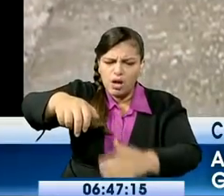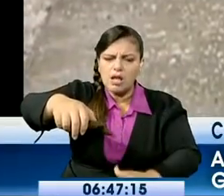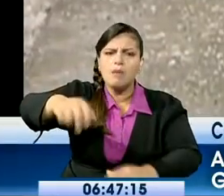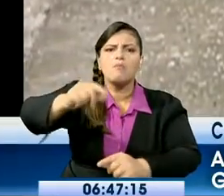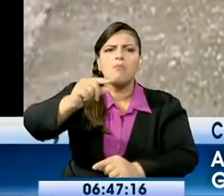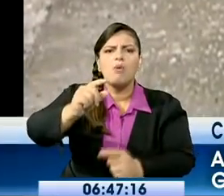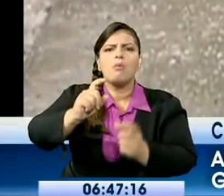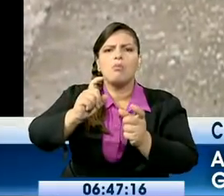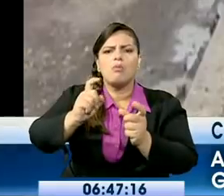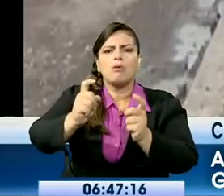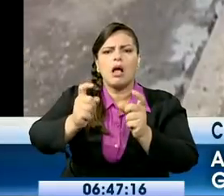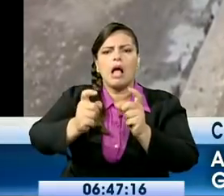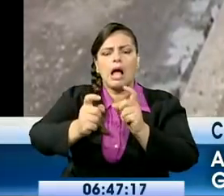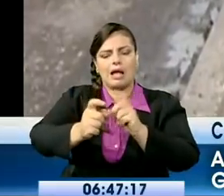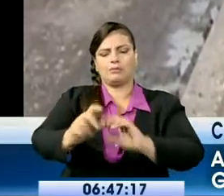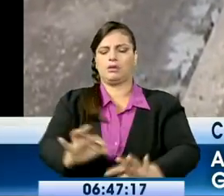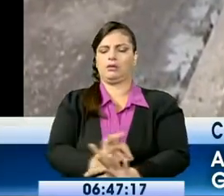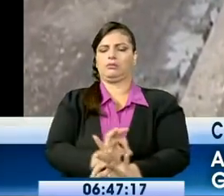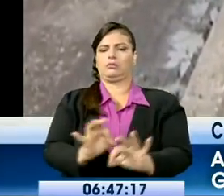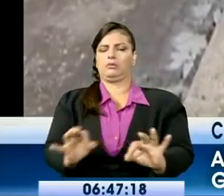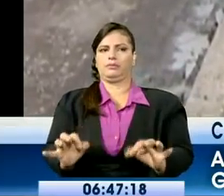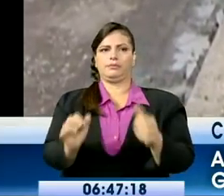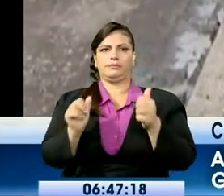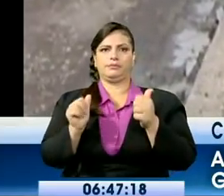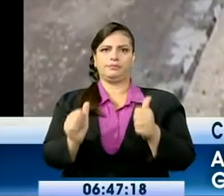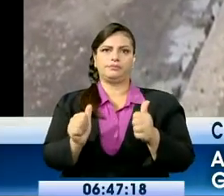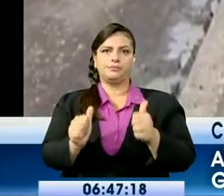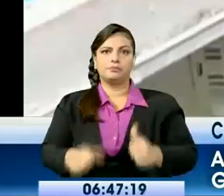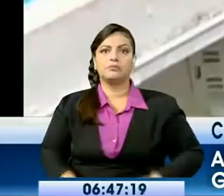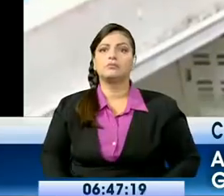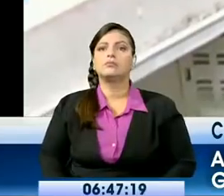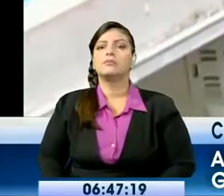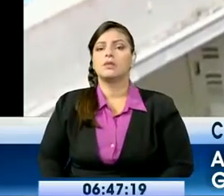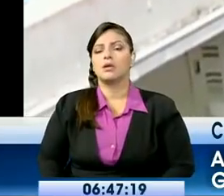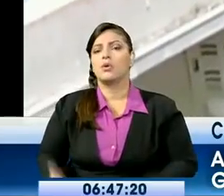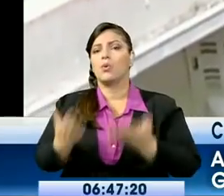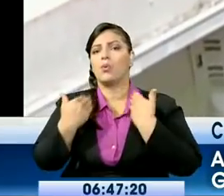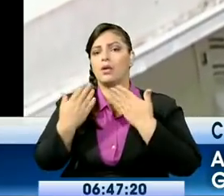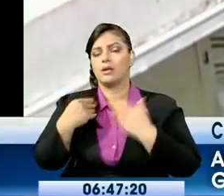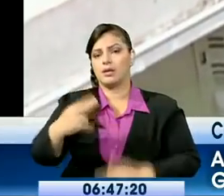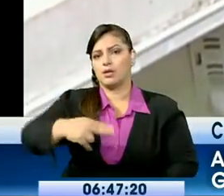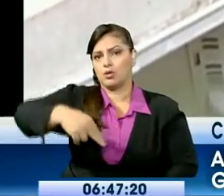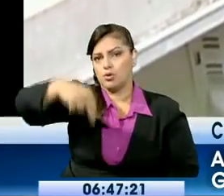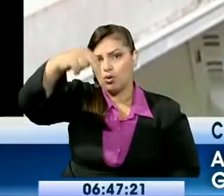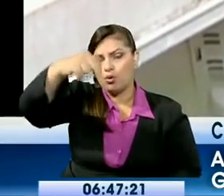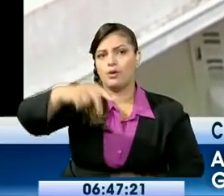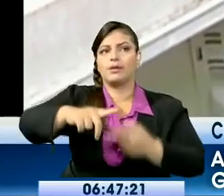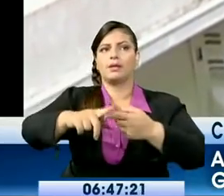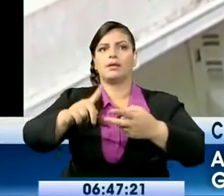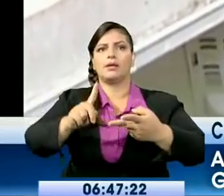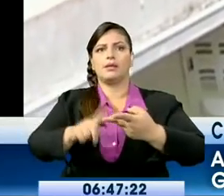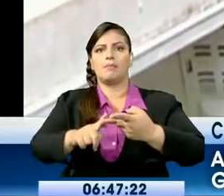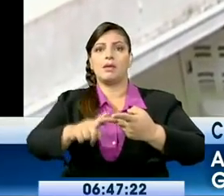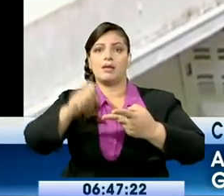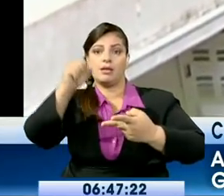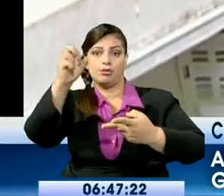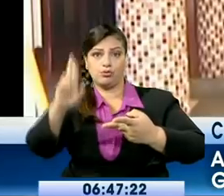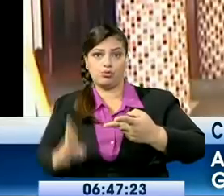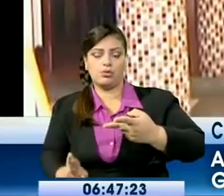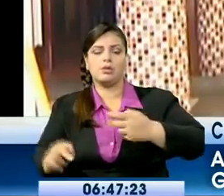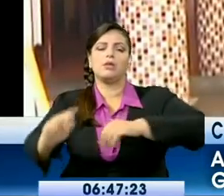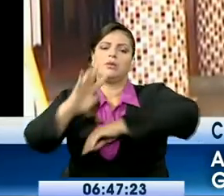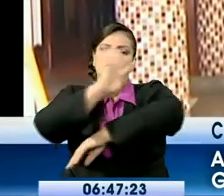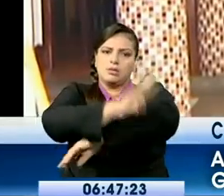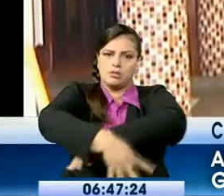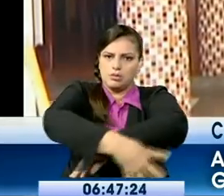y también del Noroeste con algunas cooperativas aledañas. Y en el sur hasta el suburbio, Puerto Lisa y La Chala. Ya en Mocholote los